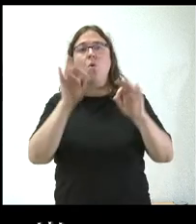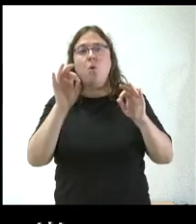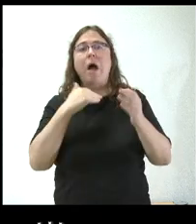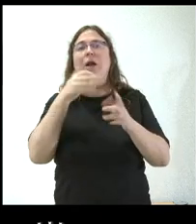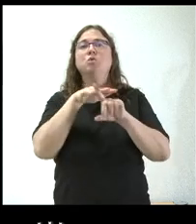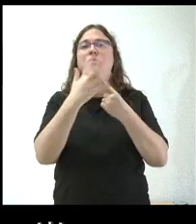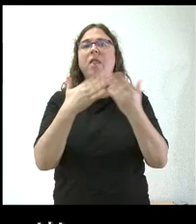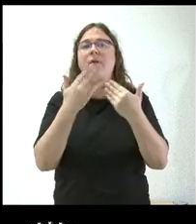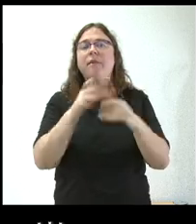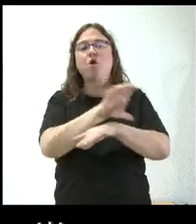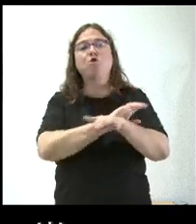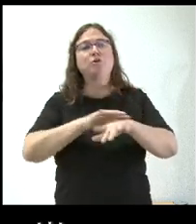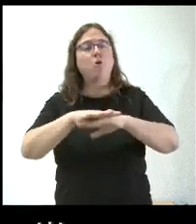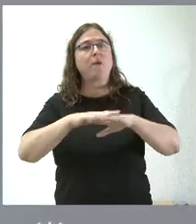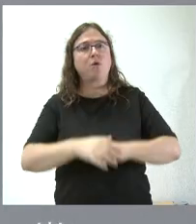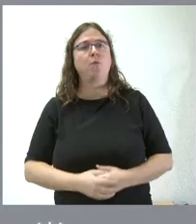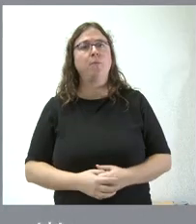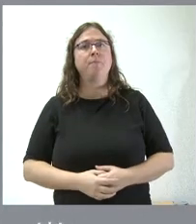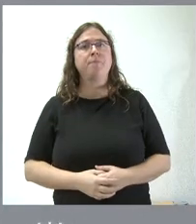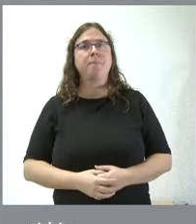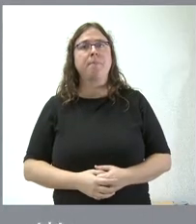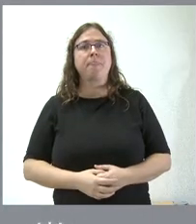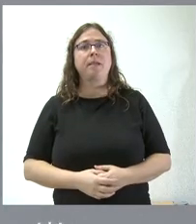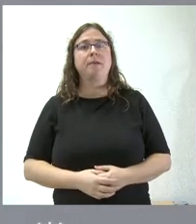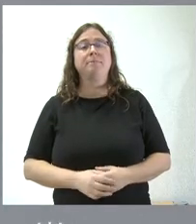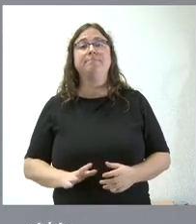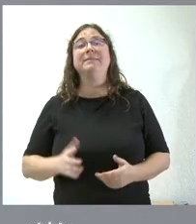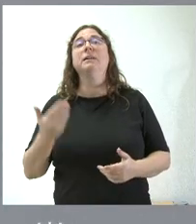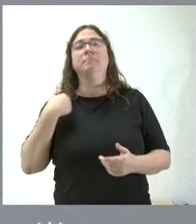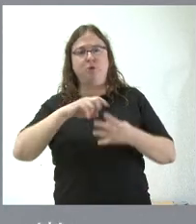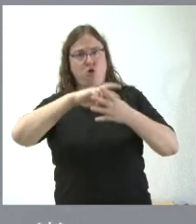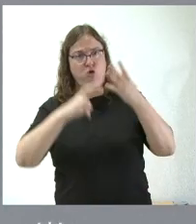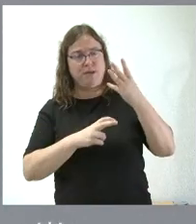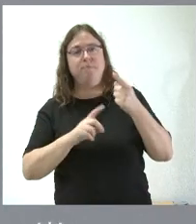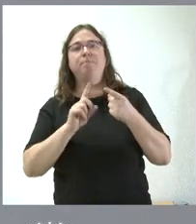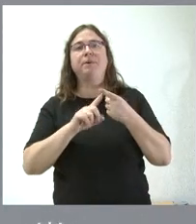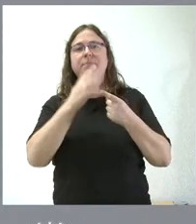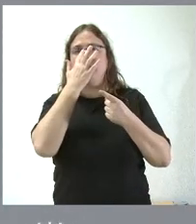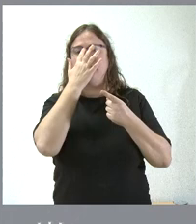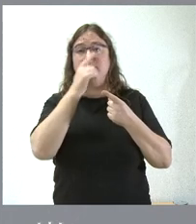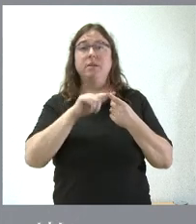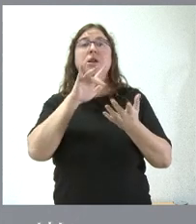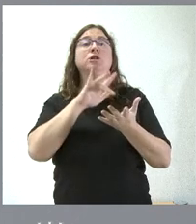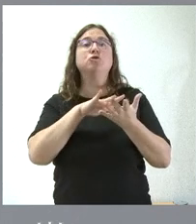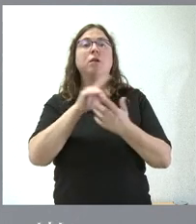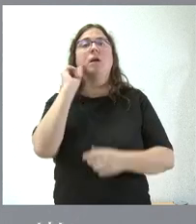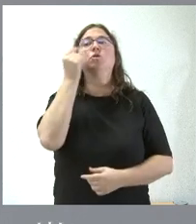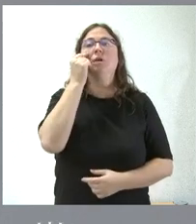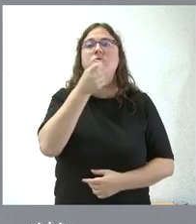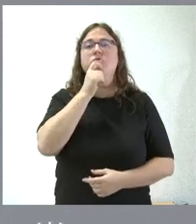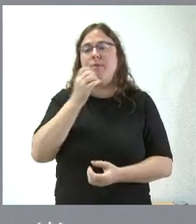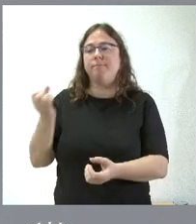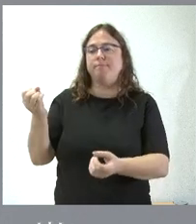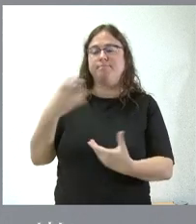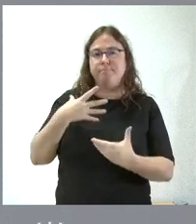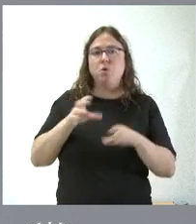esta situación ante el consejo de gobierno Bueno me plantea varias cosas en primer lugar Cómo se produjo esta información o cómo llegó la información a